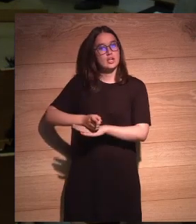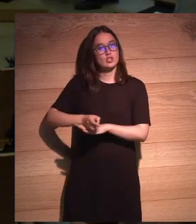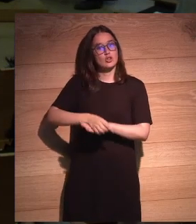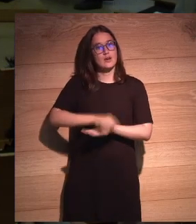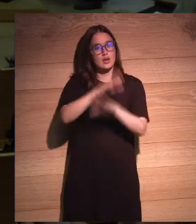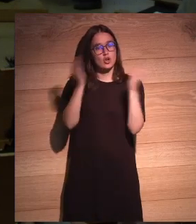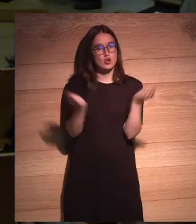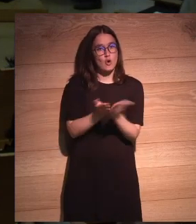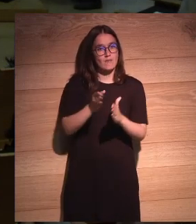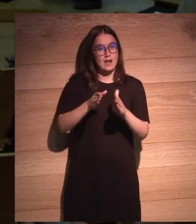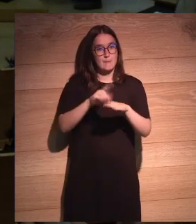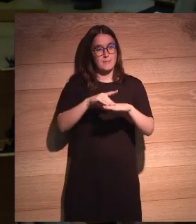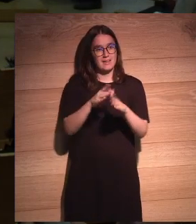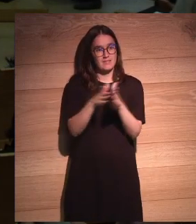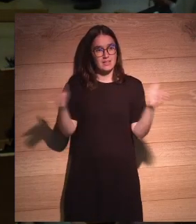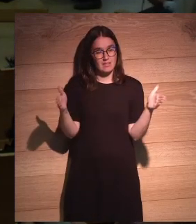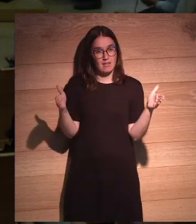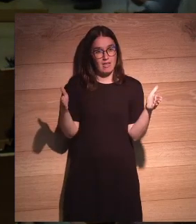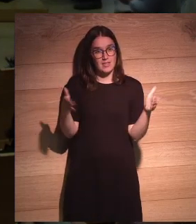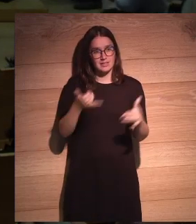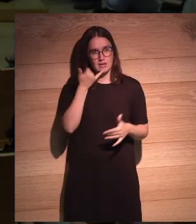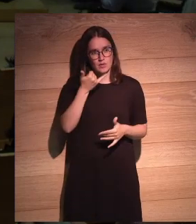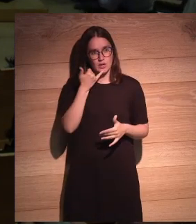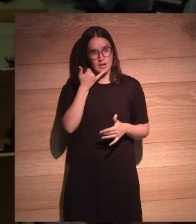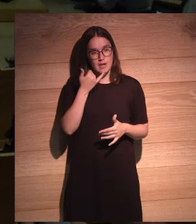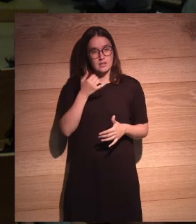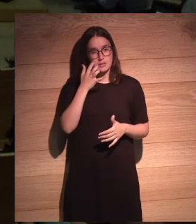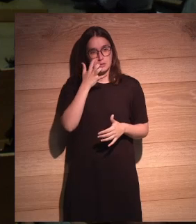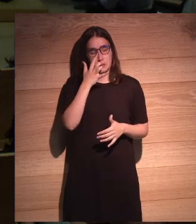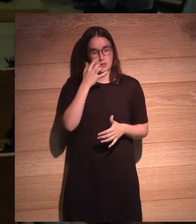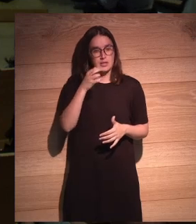Data B2B en el Grupo Telefónica y CEO de Luca.